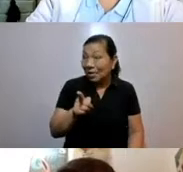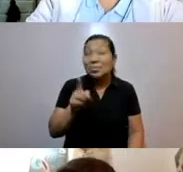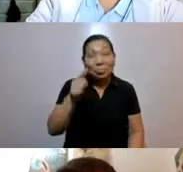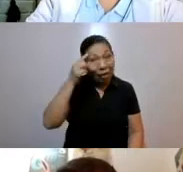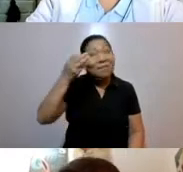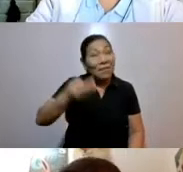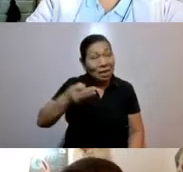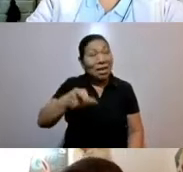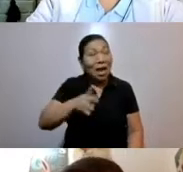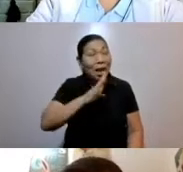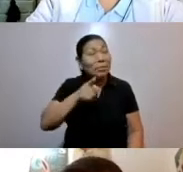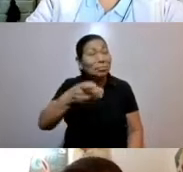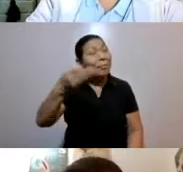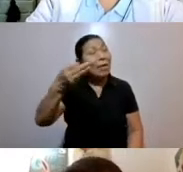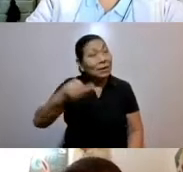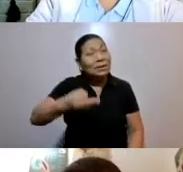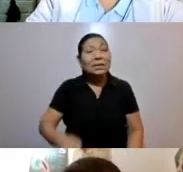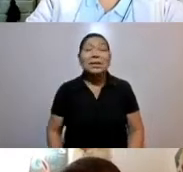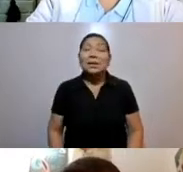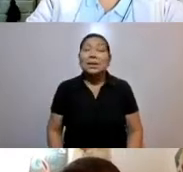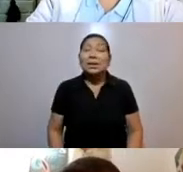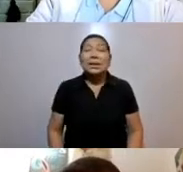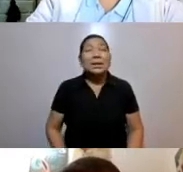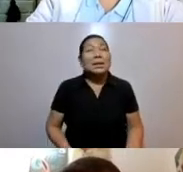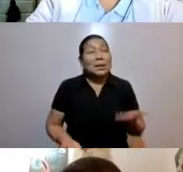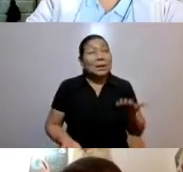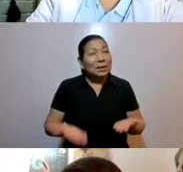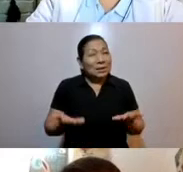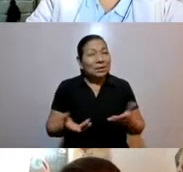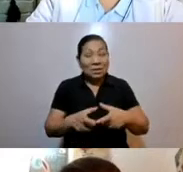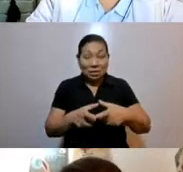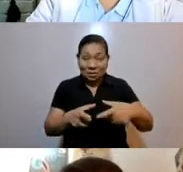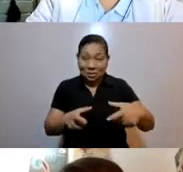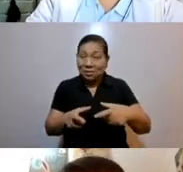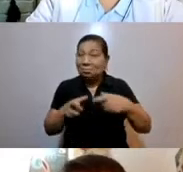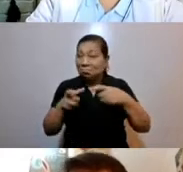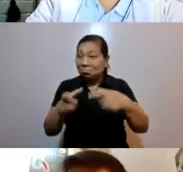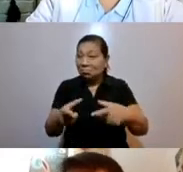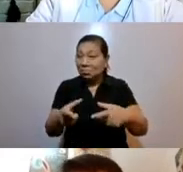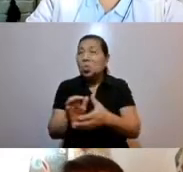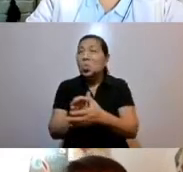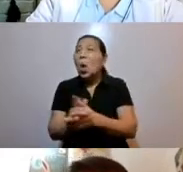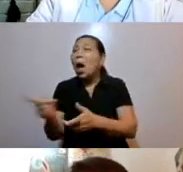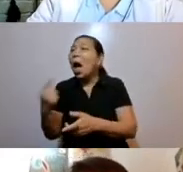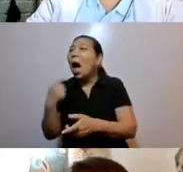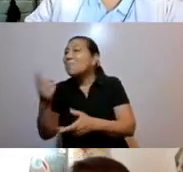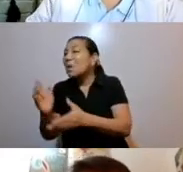totalmente cierto. Eh, a veces el que le receta el medicamento es el amigo,